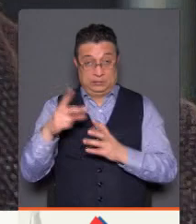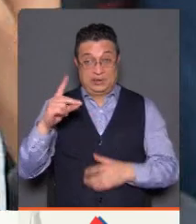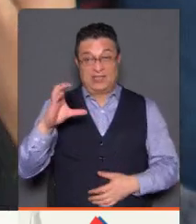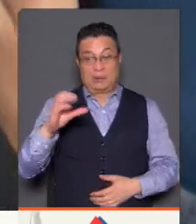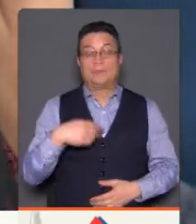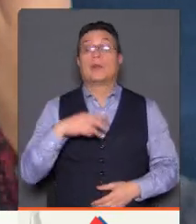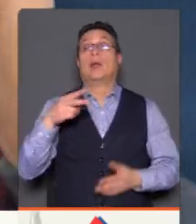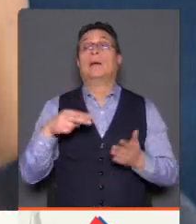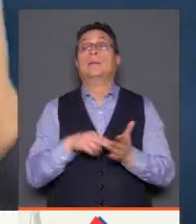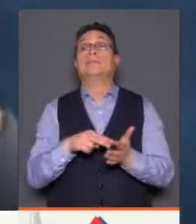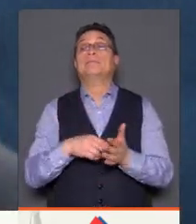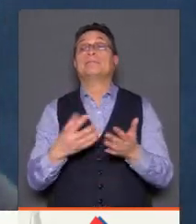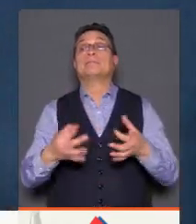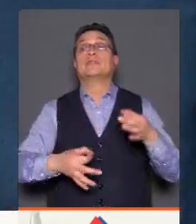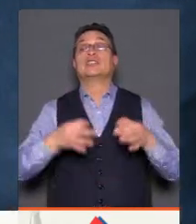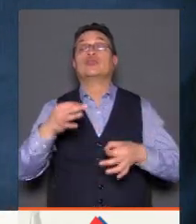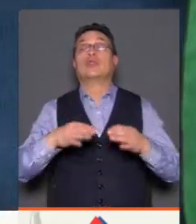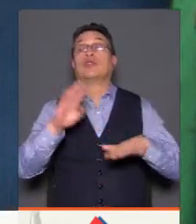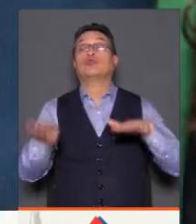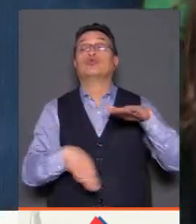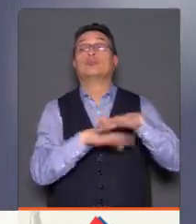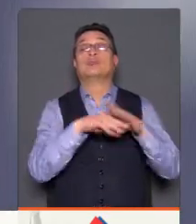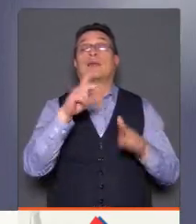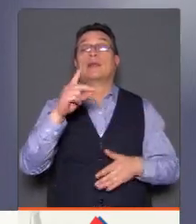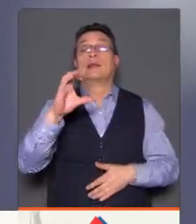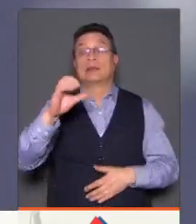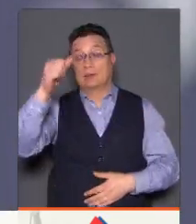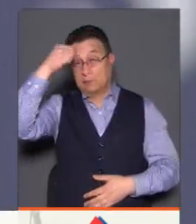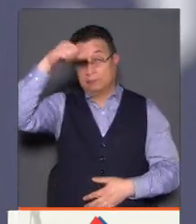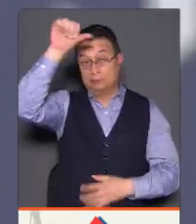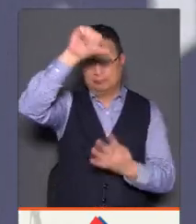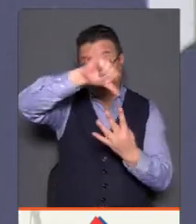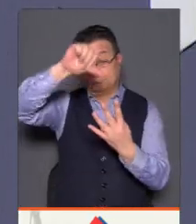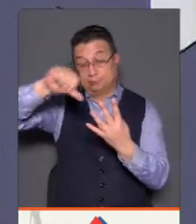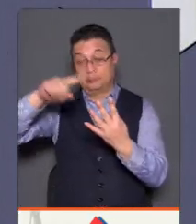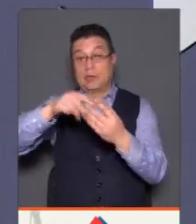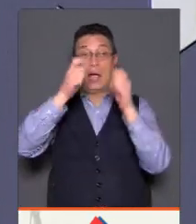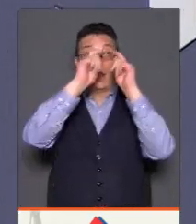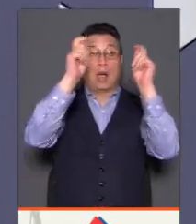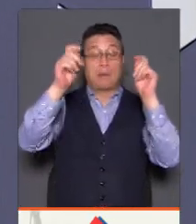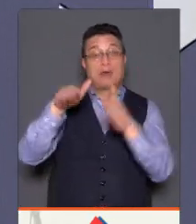Tribunal Supremo DC decida si habrá sanciones para los personeros que hacen campaña por el rechazo.